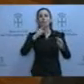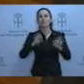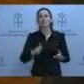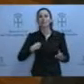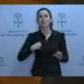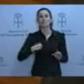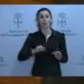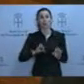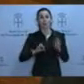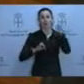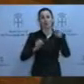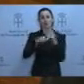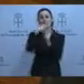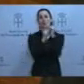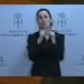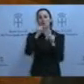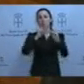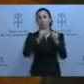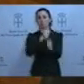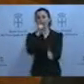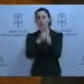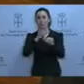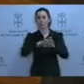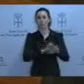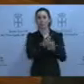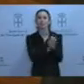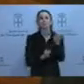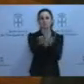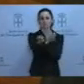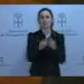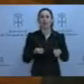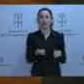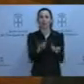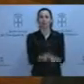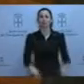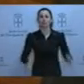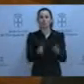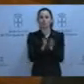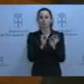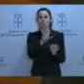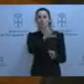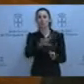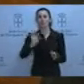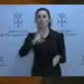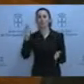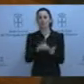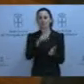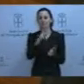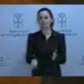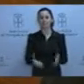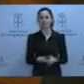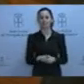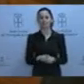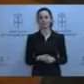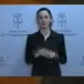de Coaña, elaborando una réplica para colocar en su lugar con un coste estimado todo ello de unos 55.000 euros.